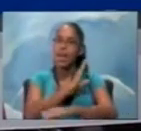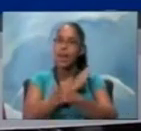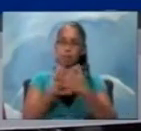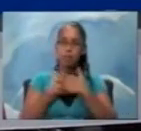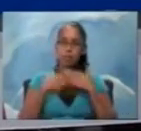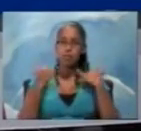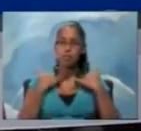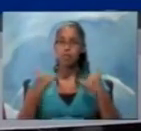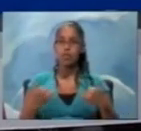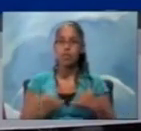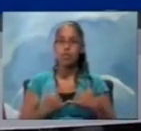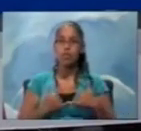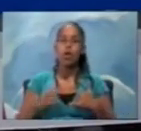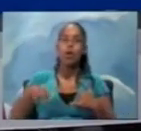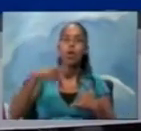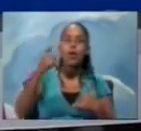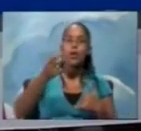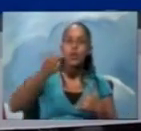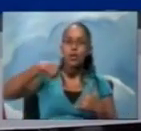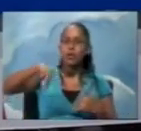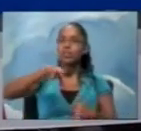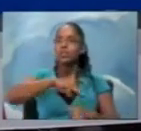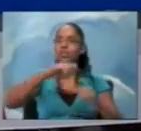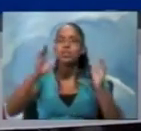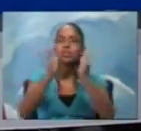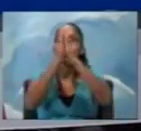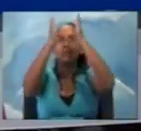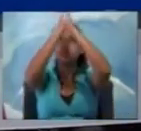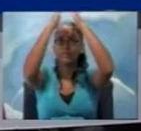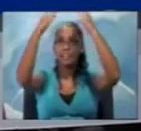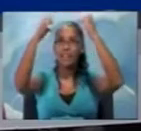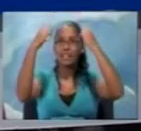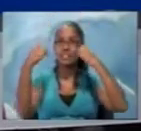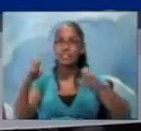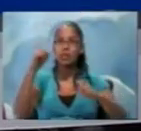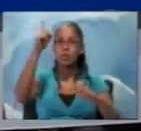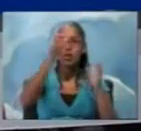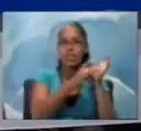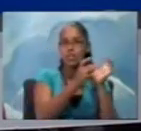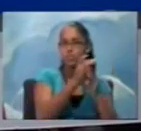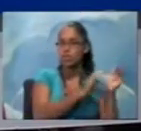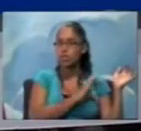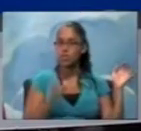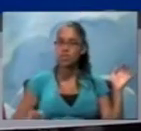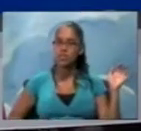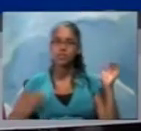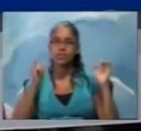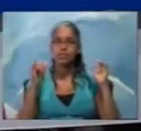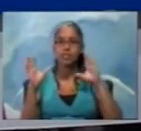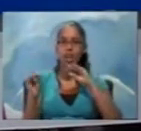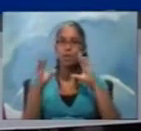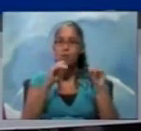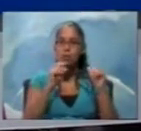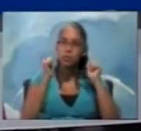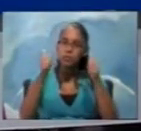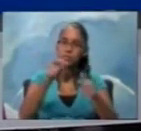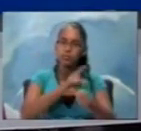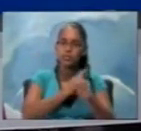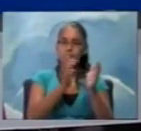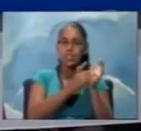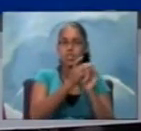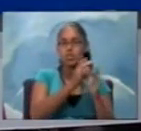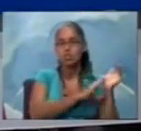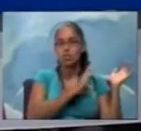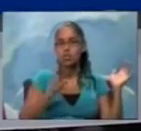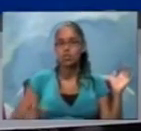A todos atraeré a mí mismo. Cuando nosotros levantamos a Jesucristo y hablamos bien de Jesucristo, ¿qué pasa